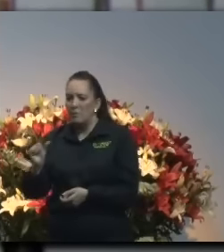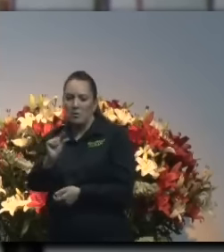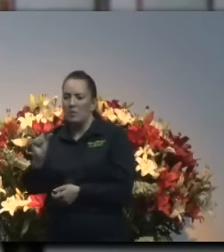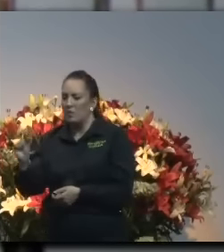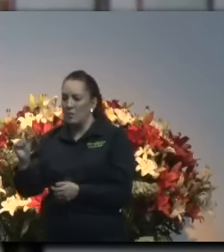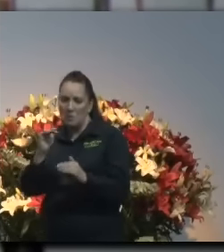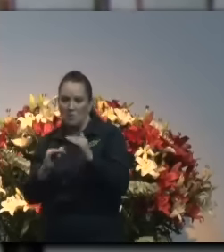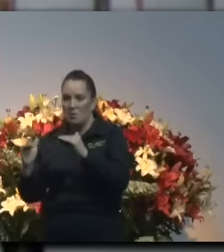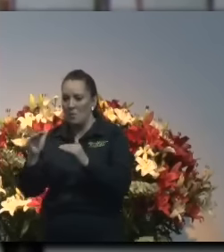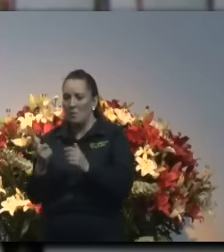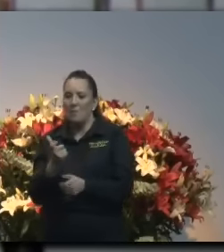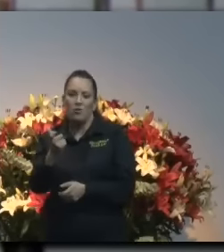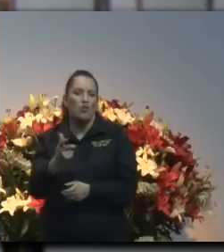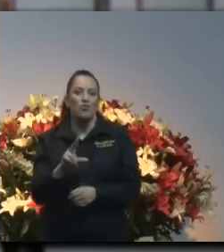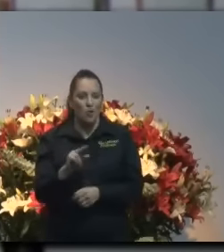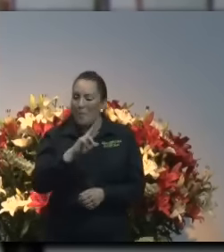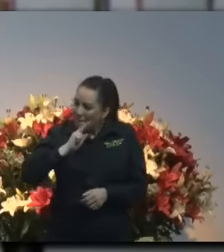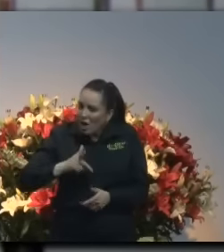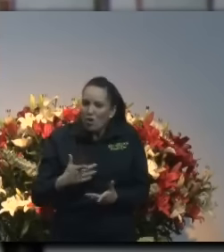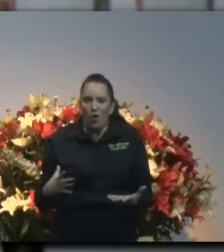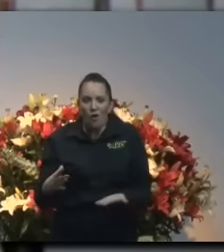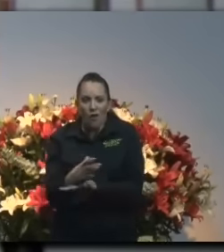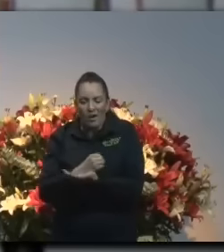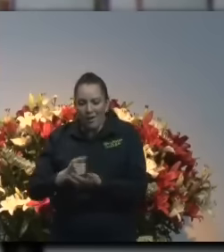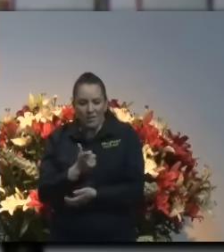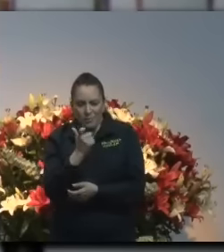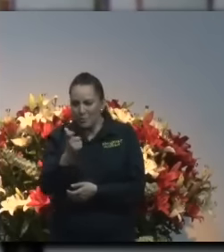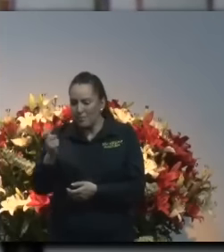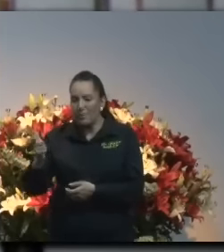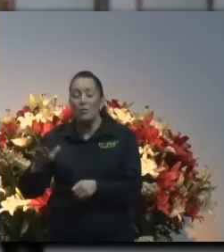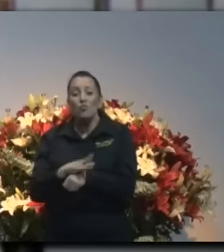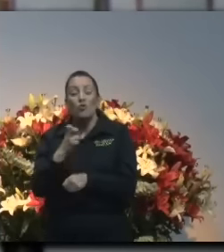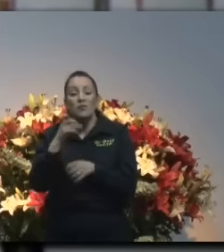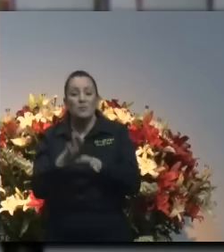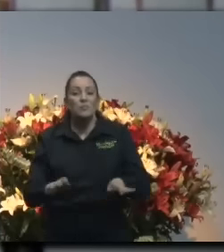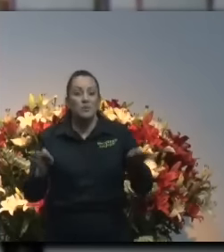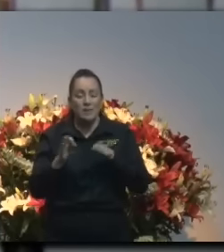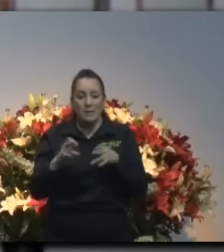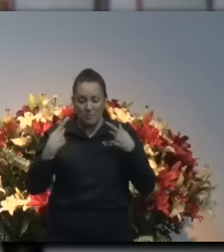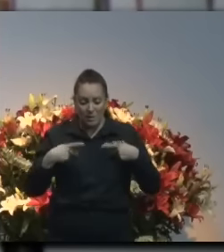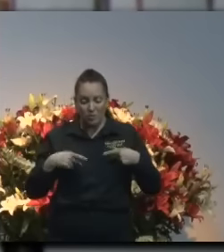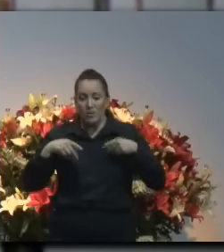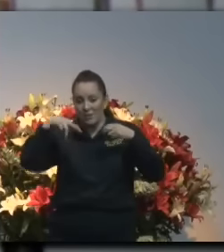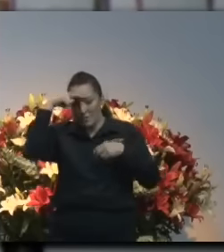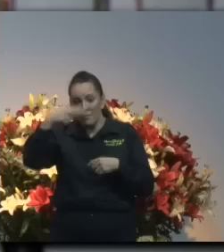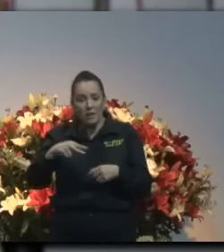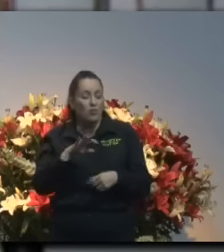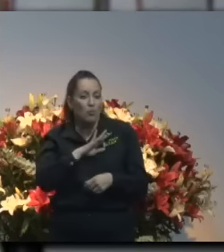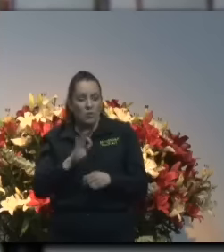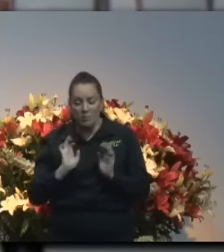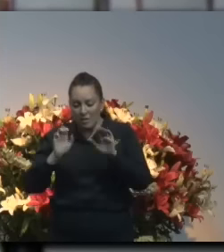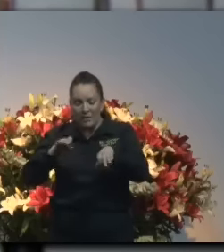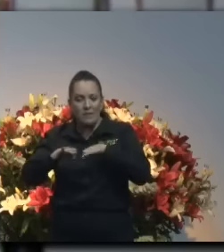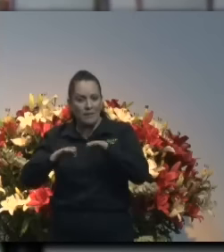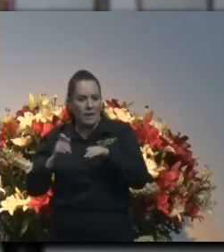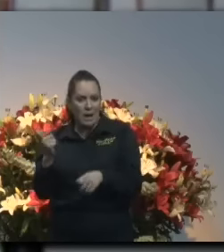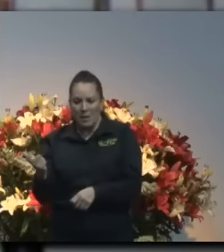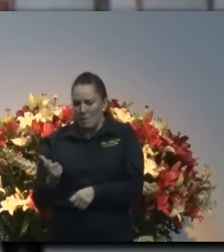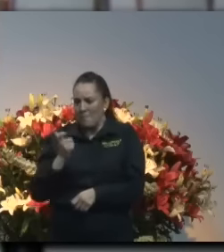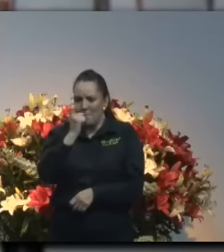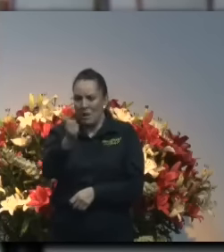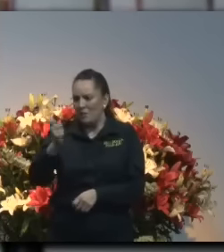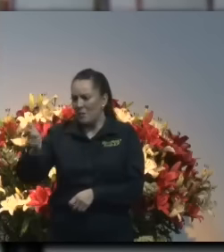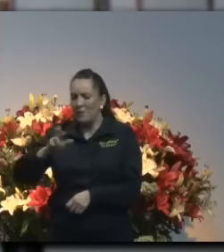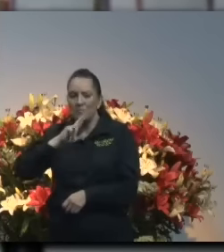nadie ganara el salario mínimo, que los mexicanos pudiéramos tener empleos mejor pagados. Y eso lo vamos a lograr si hacemos una